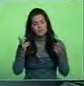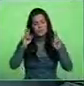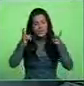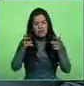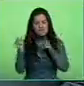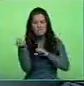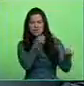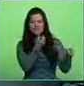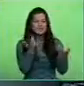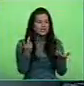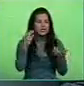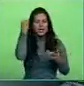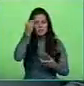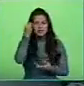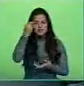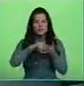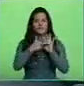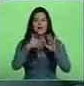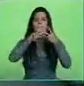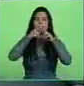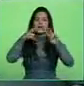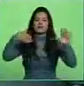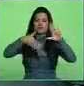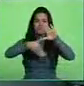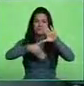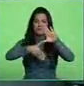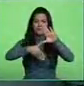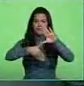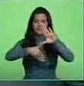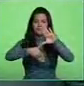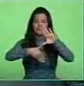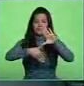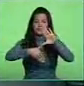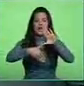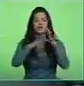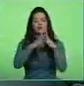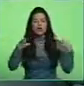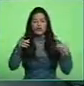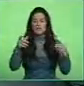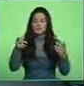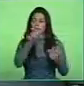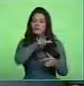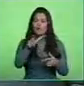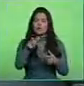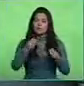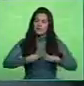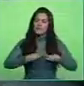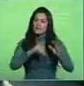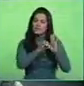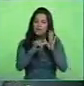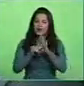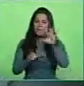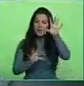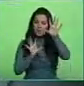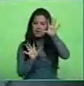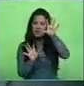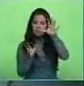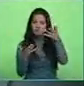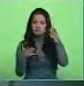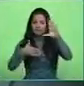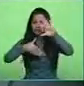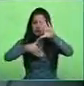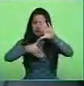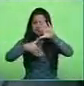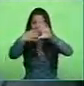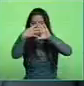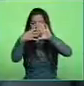paz para el hemisferio. We are next door neighbors. Somos vecinos cercanos. A tank of gas, a tank of oil